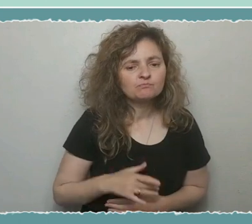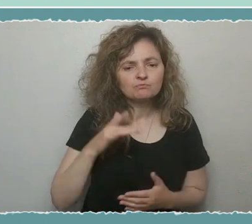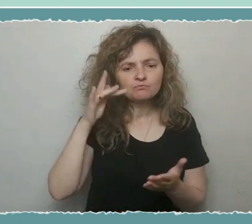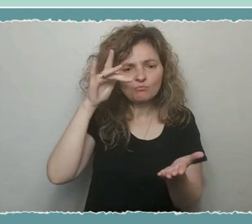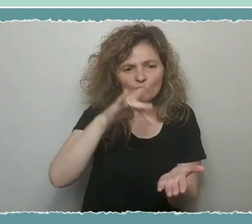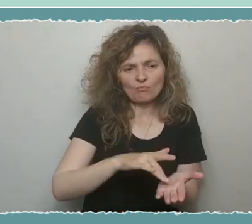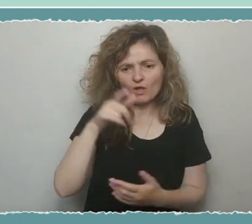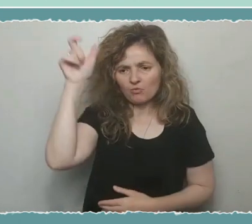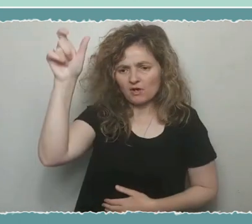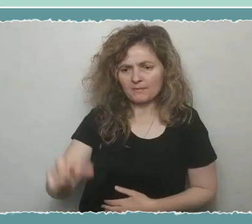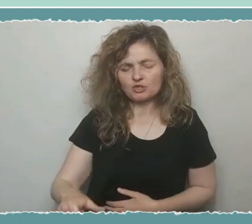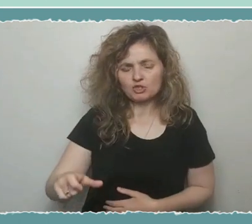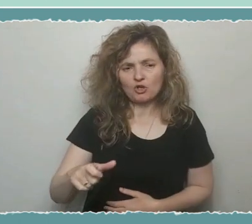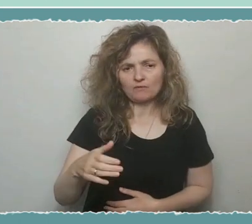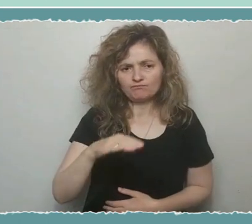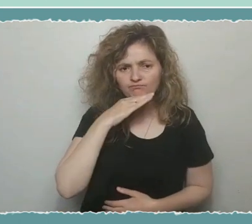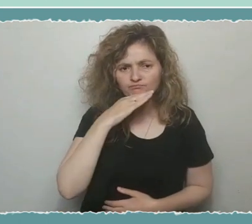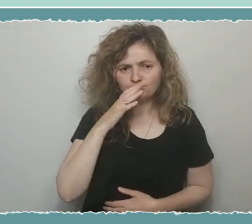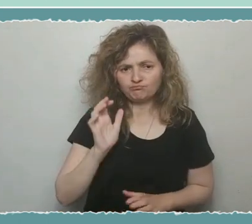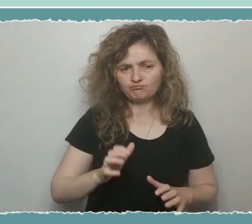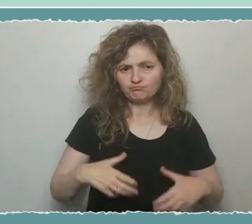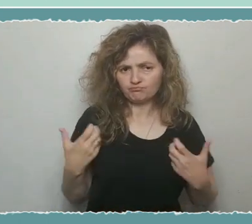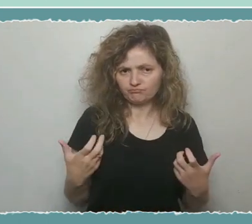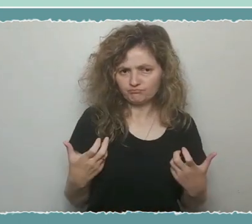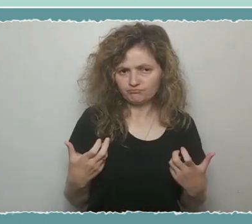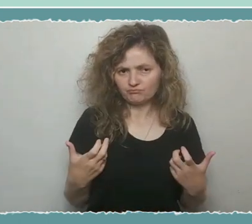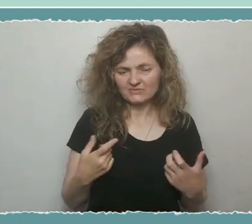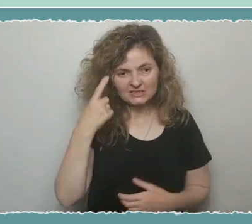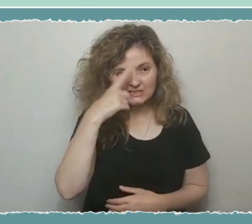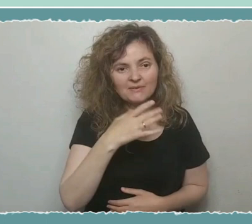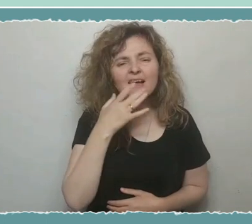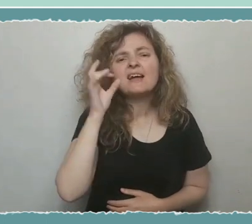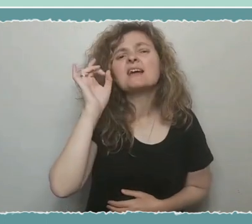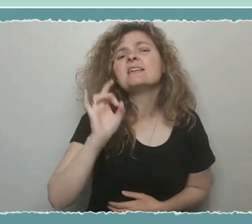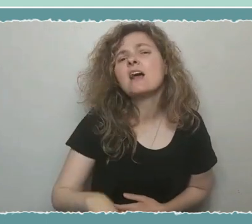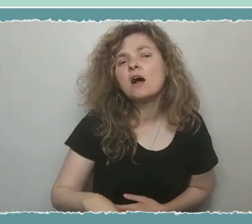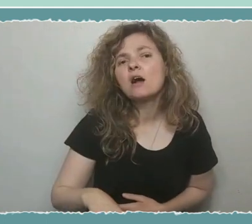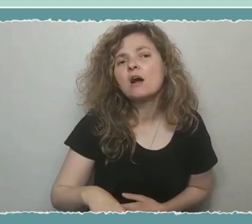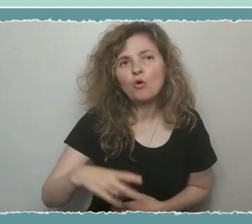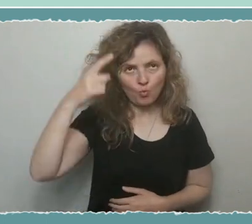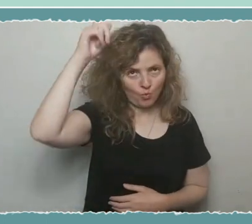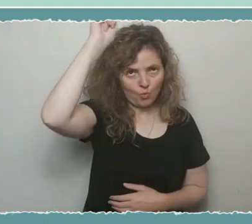Pero houve alguén que comezou a estar anoxado. Sabedes quen era? O Romoilón.